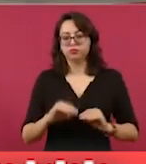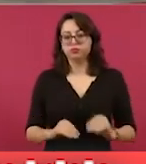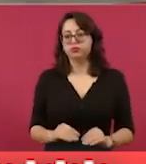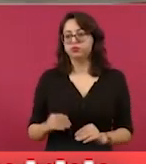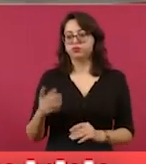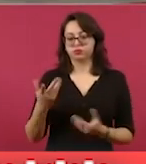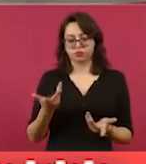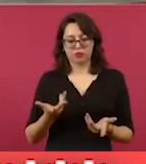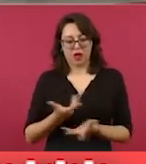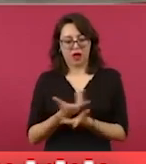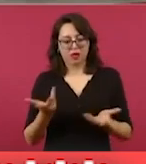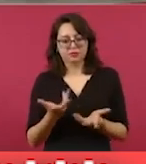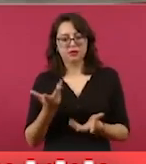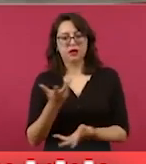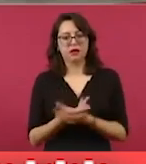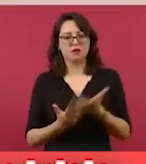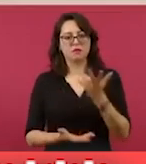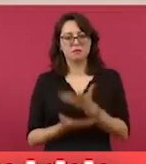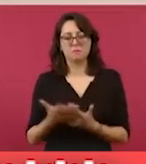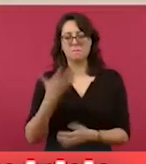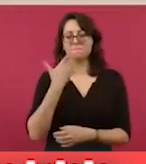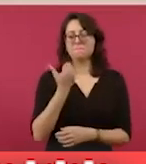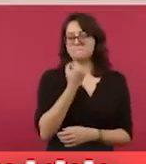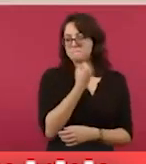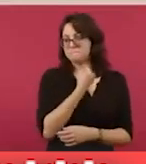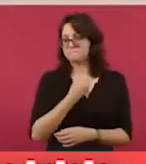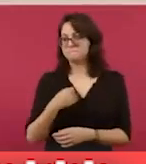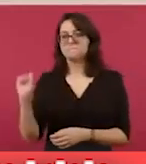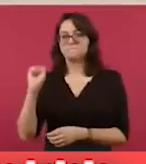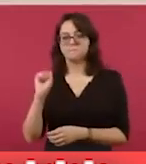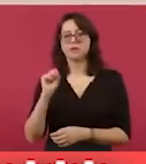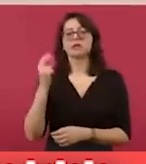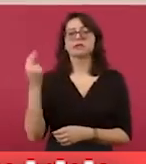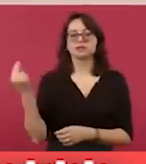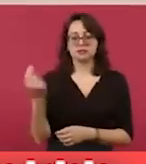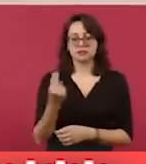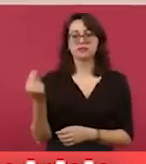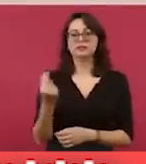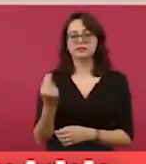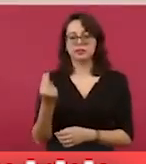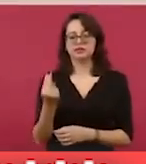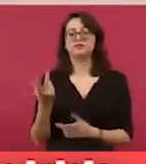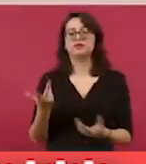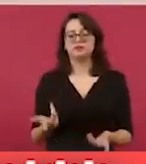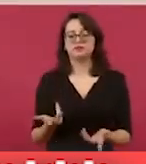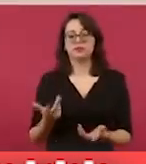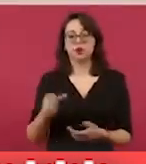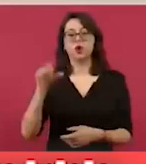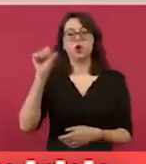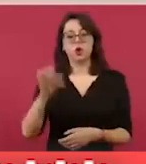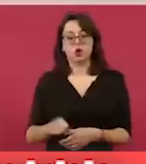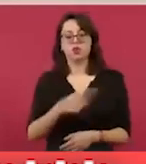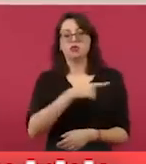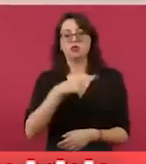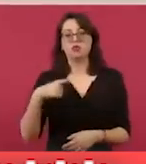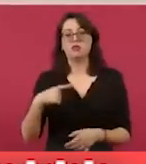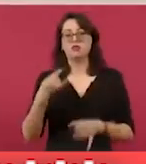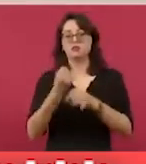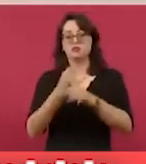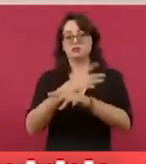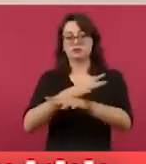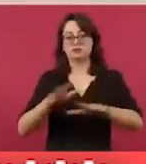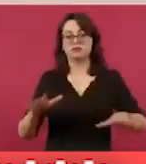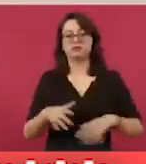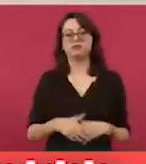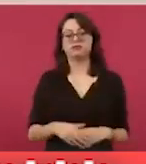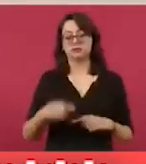especializada que un proyecto de este envergadura requiere y también que merece informarles el día de hoy que para el mes de